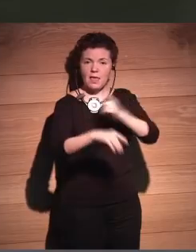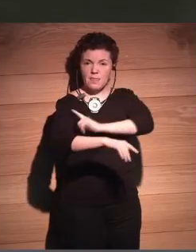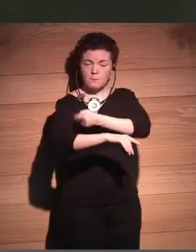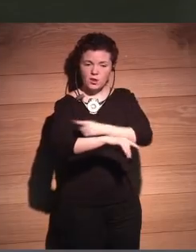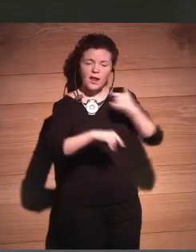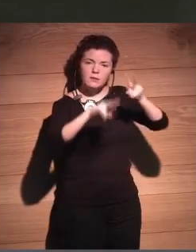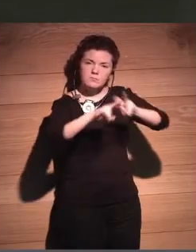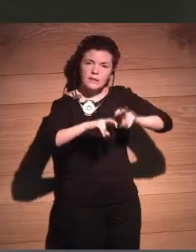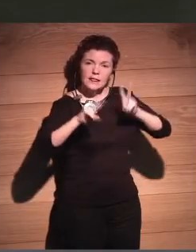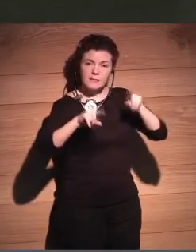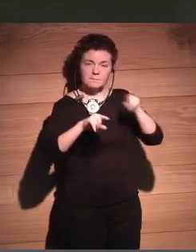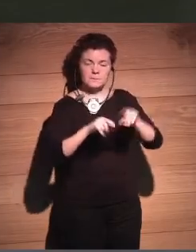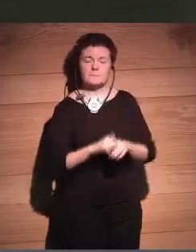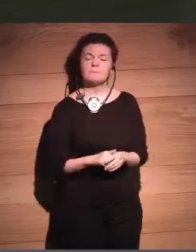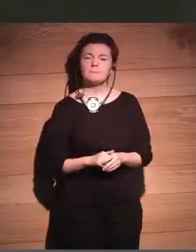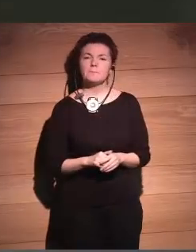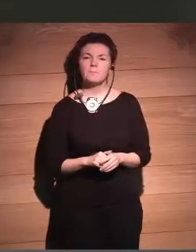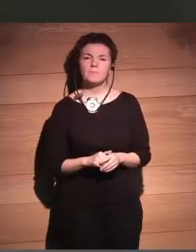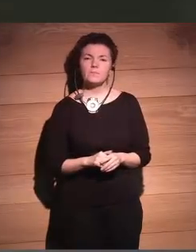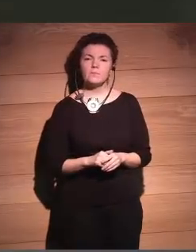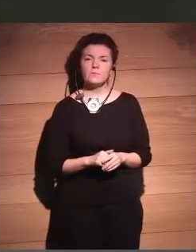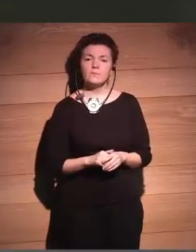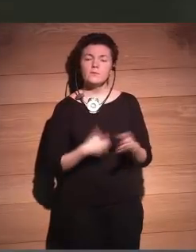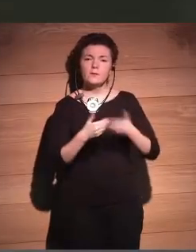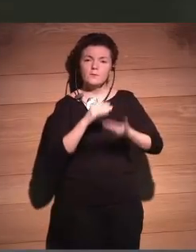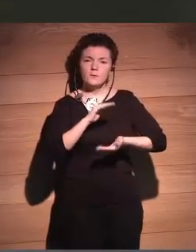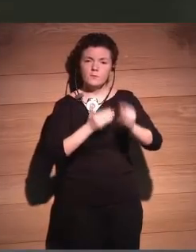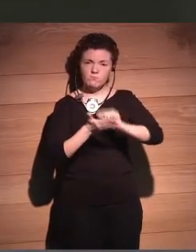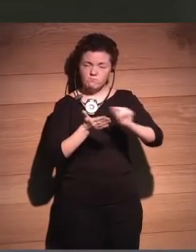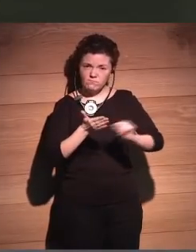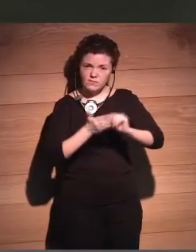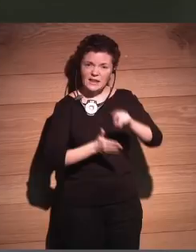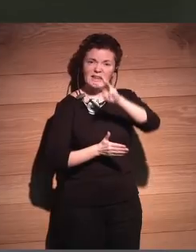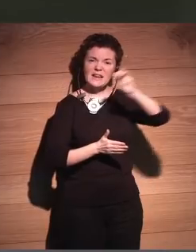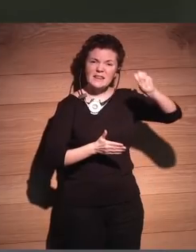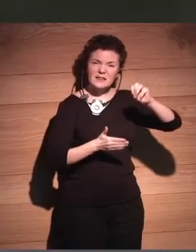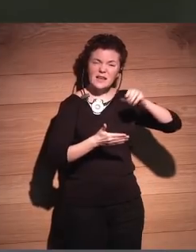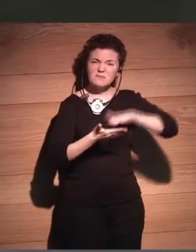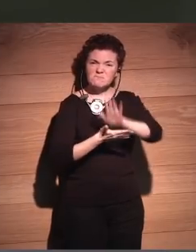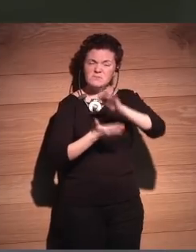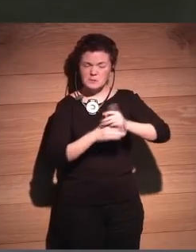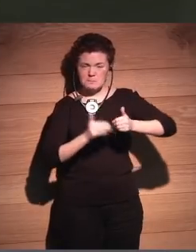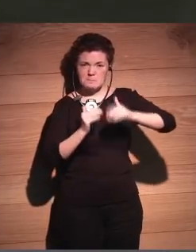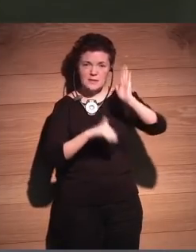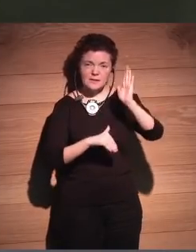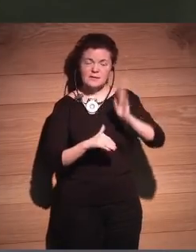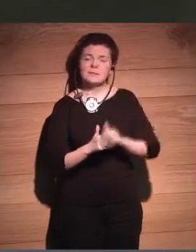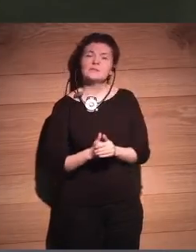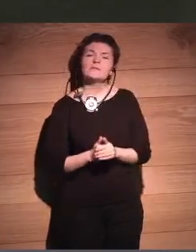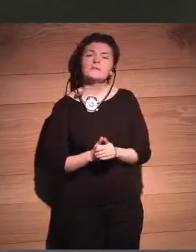él investiga en este aspecto también. Es autor de más de 300 publicaciones científicas